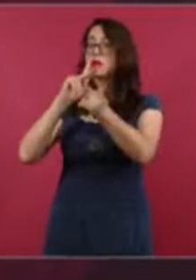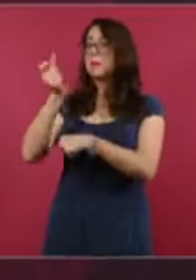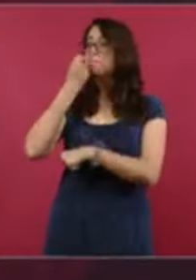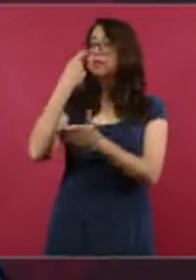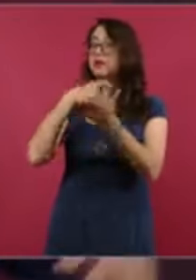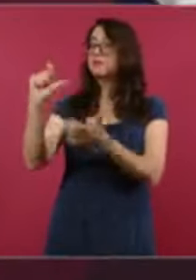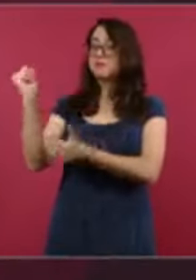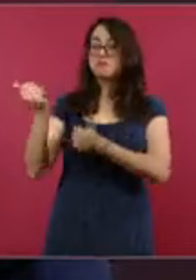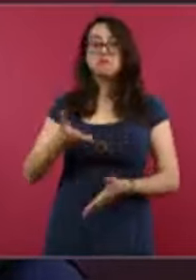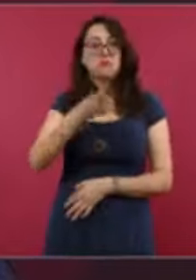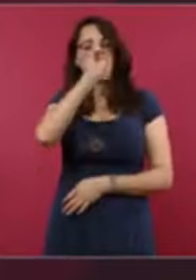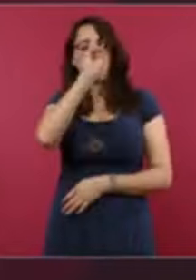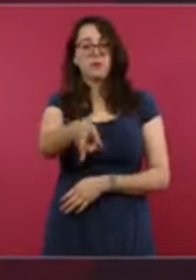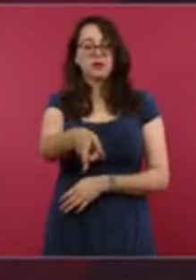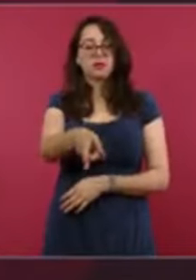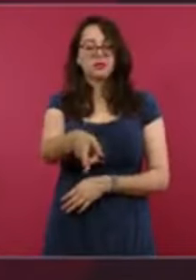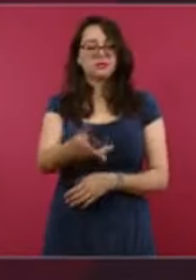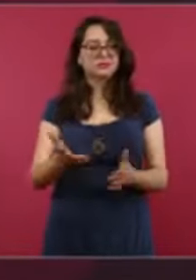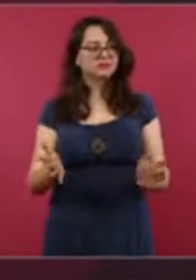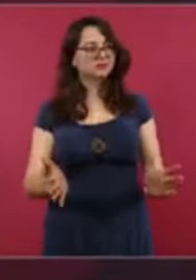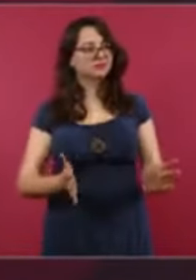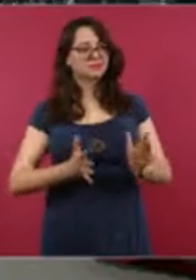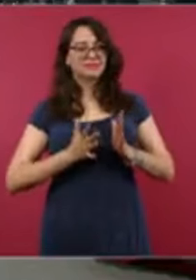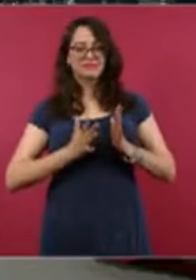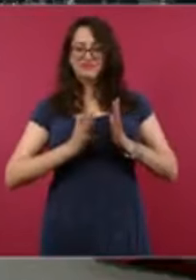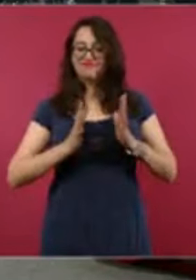se compraran los medicamentos en México y,